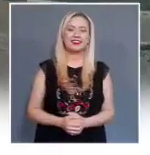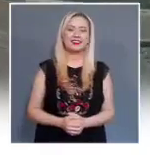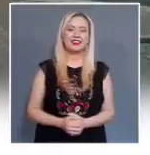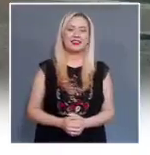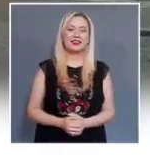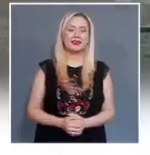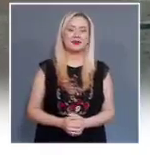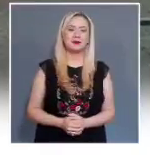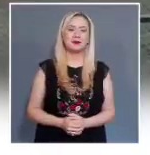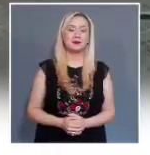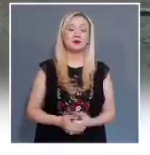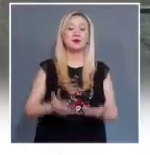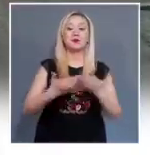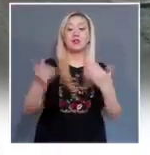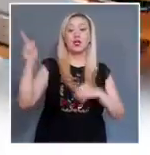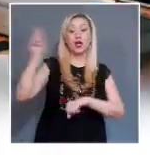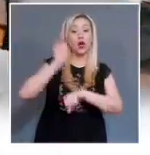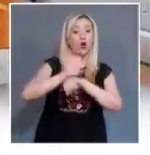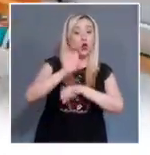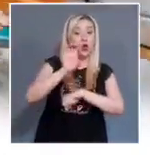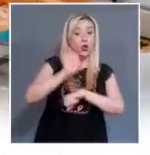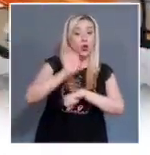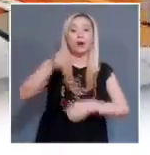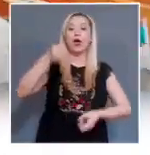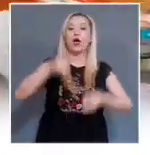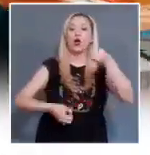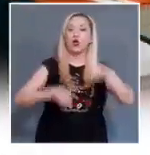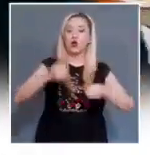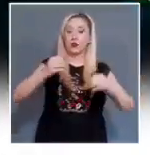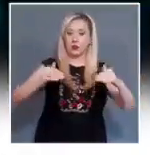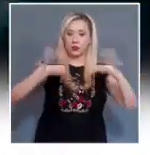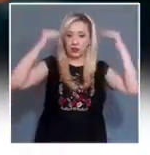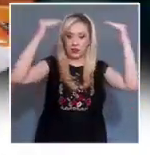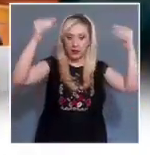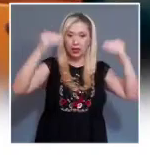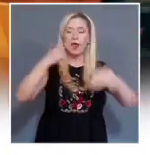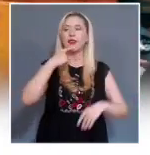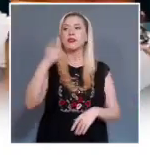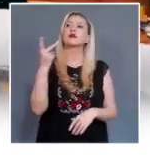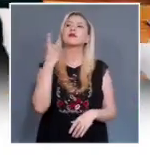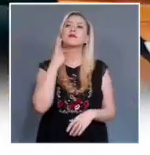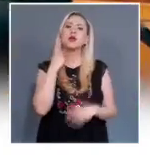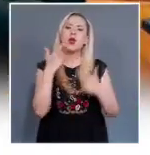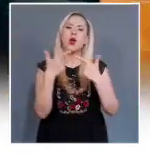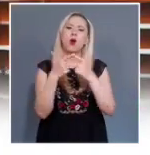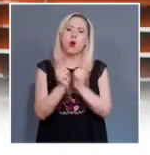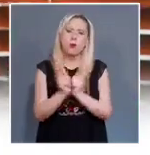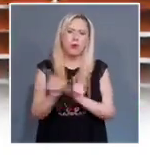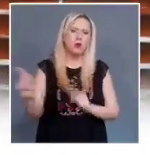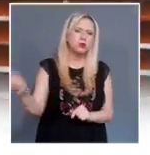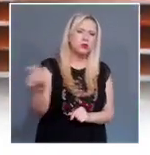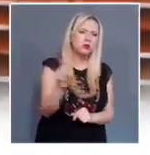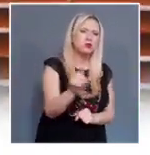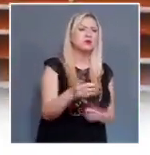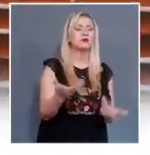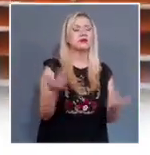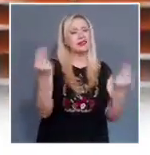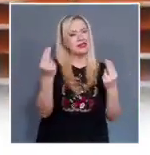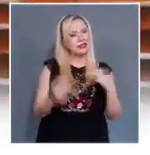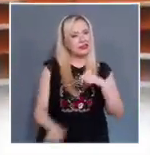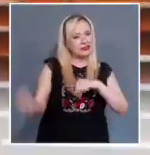En Colombia, la Corte Constitucional exhortó a partidos y movimientos políticos para que adopten en sus códigos de